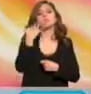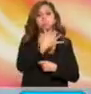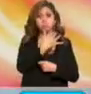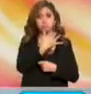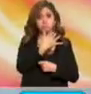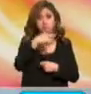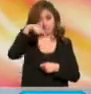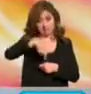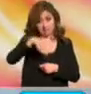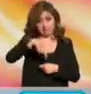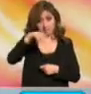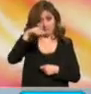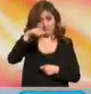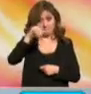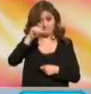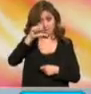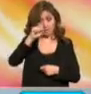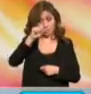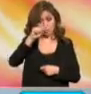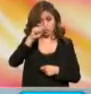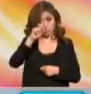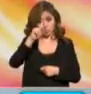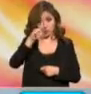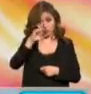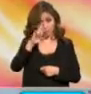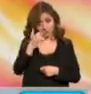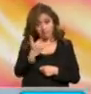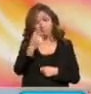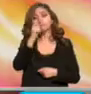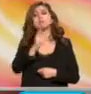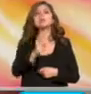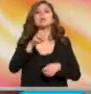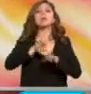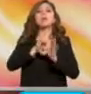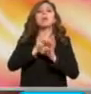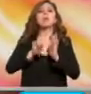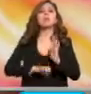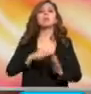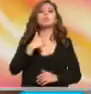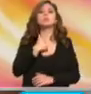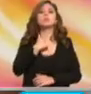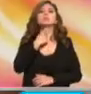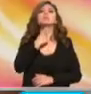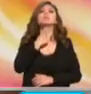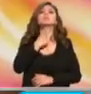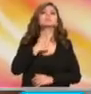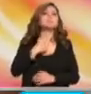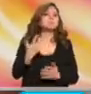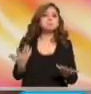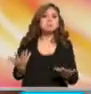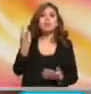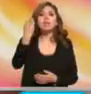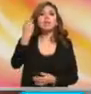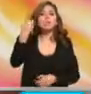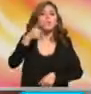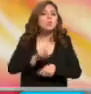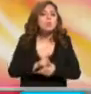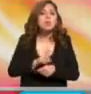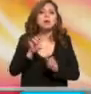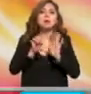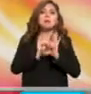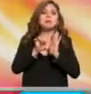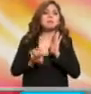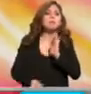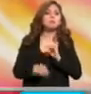necesita terminar en un acto erótico. Sí. Es simplemente Ah, ok, darte ahí este está. chance Es tu de... date. Por eso es tu date. Tú